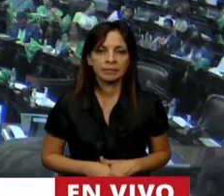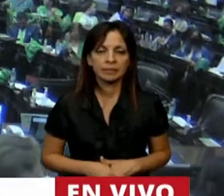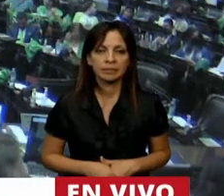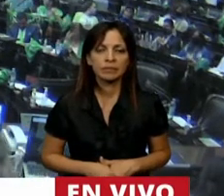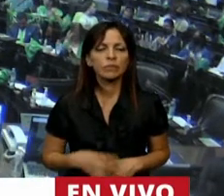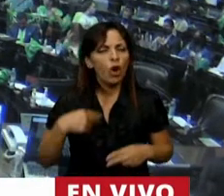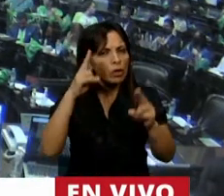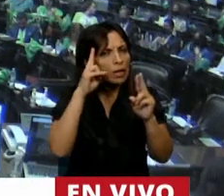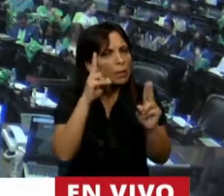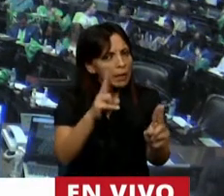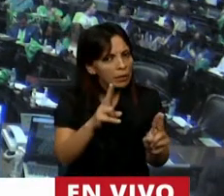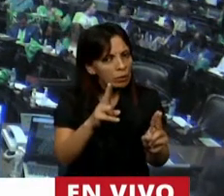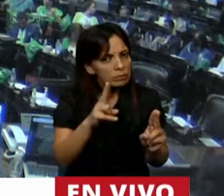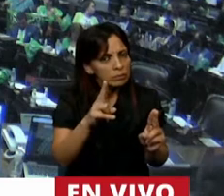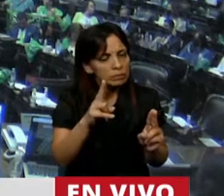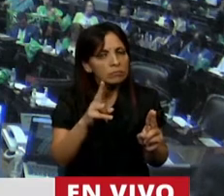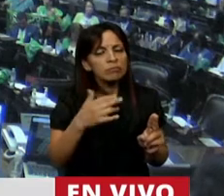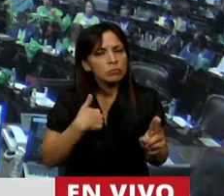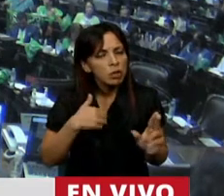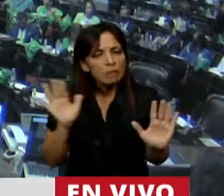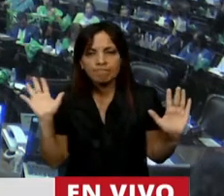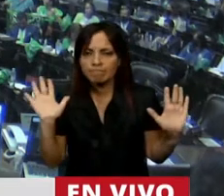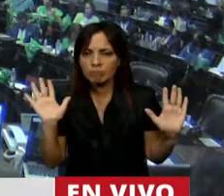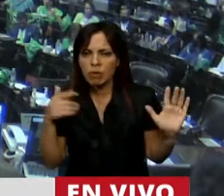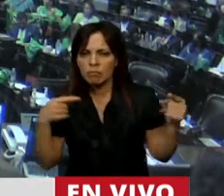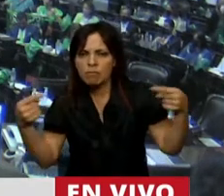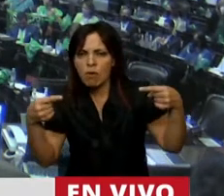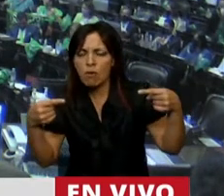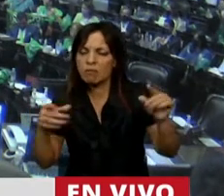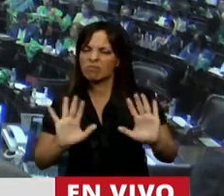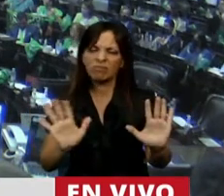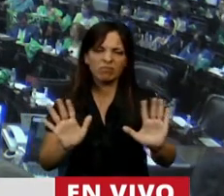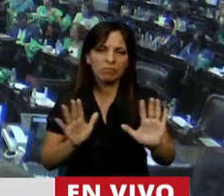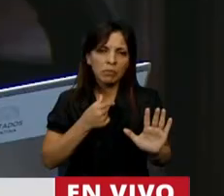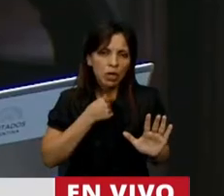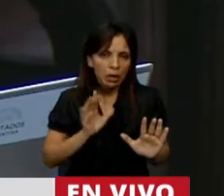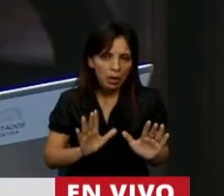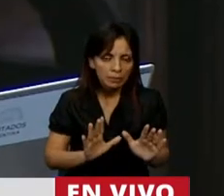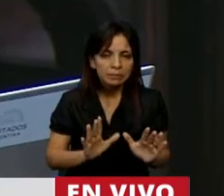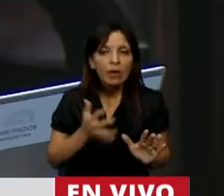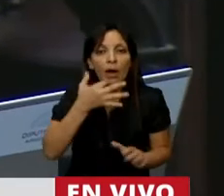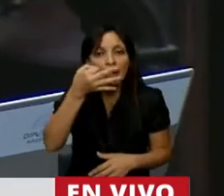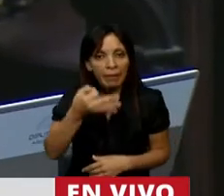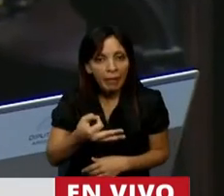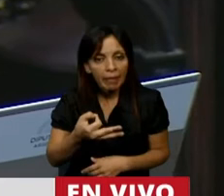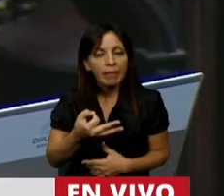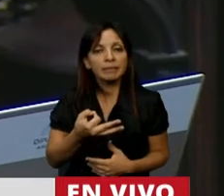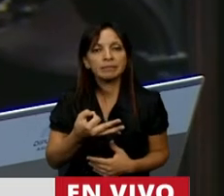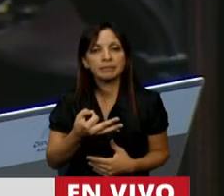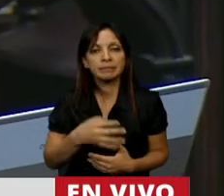Con todo respeto y sin ánimo de confrontar con nadie, pero la verdad que